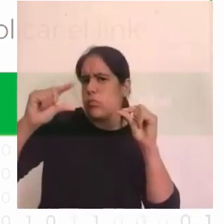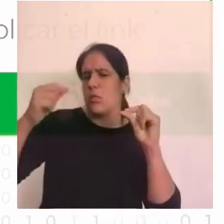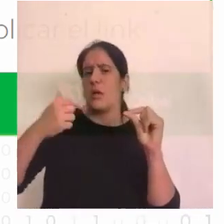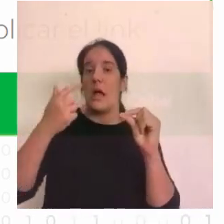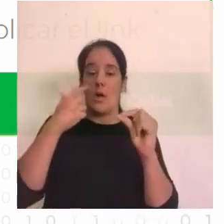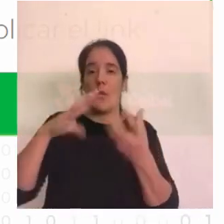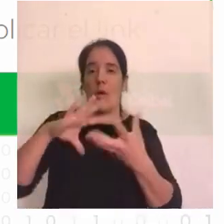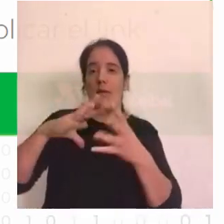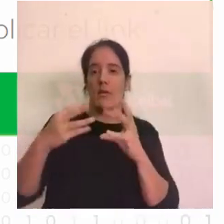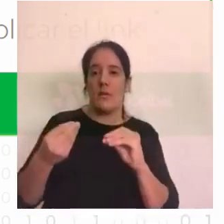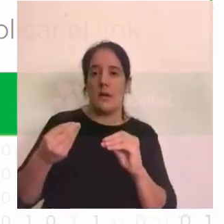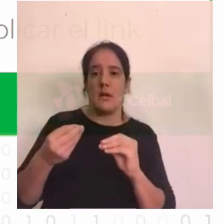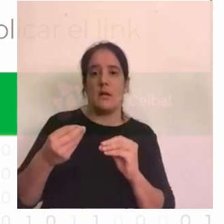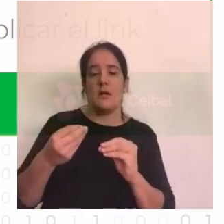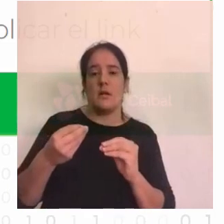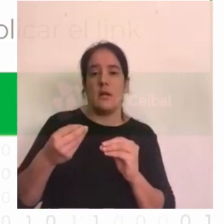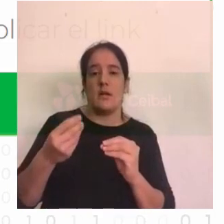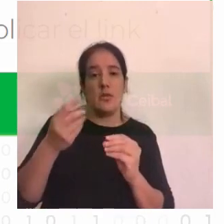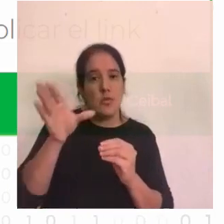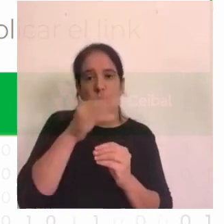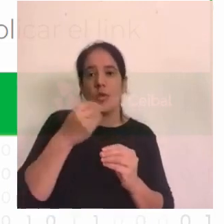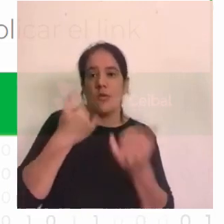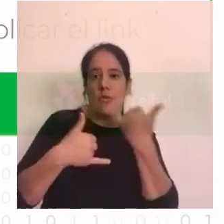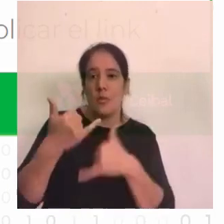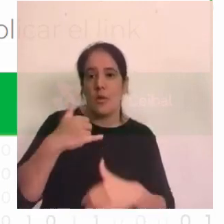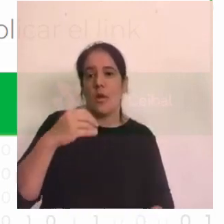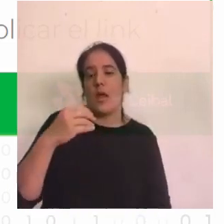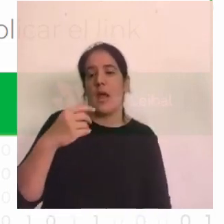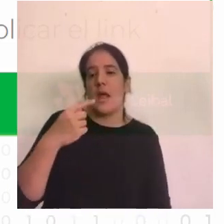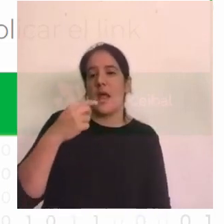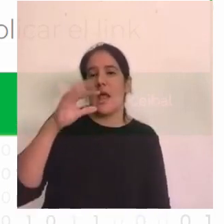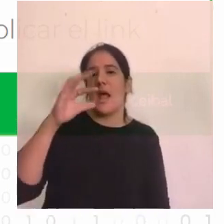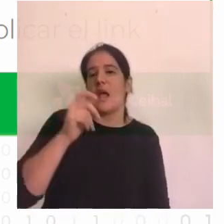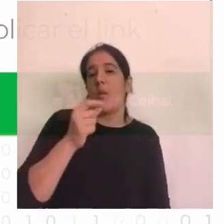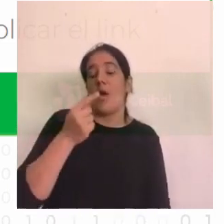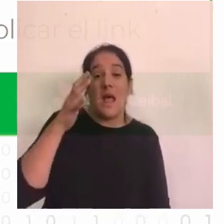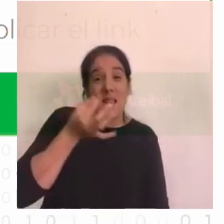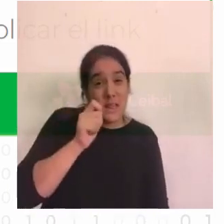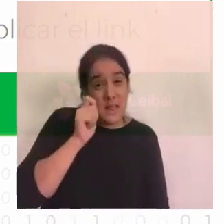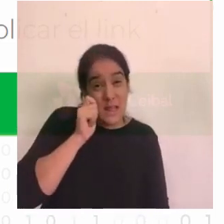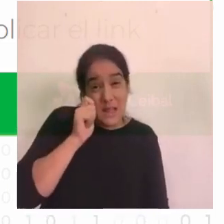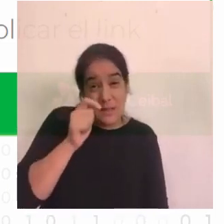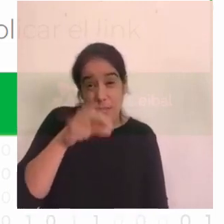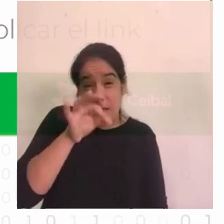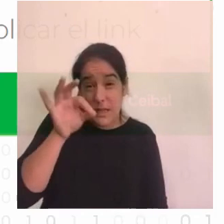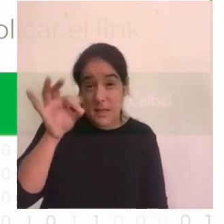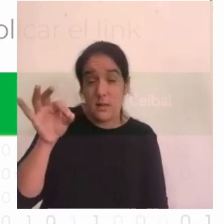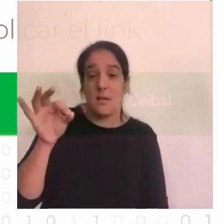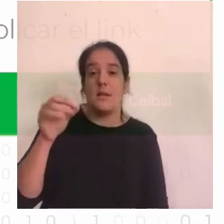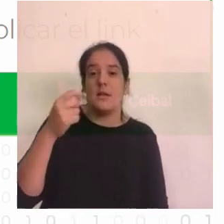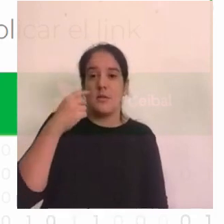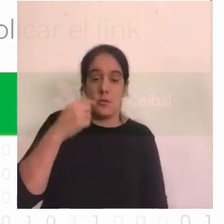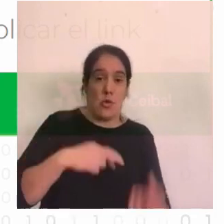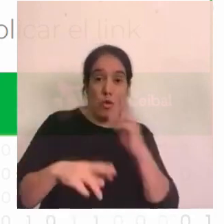estas cosas se llaman robustez, ¿no? O sea, es como tratar de, cuando uno encuentra un resultado, hacer un montón de robustness check